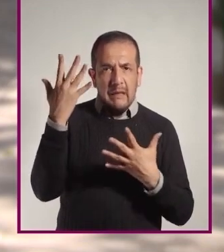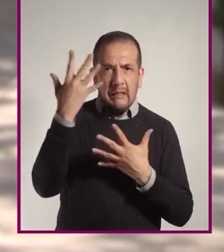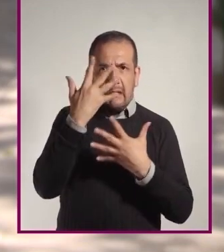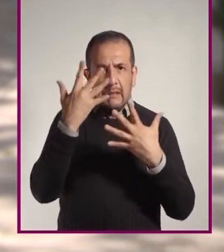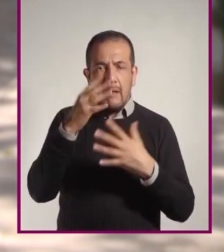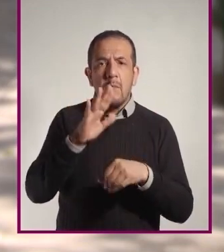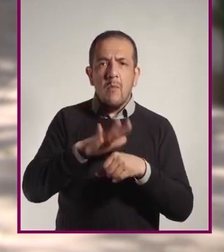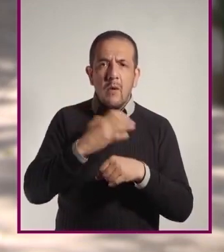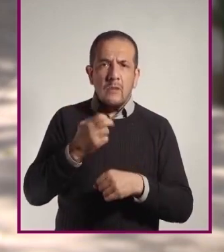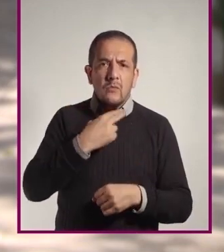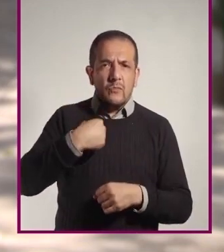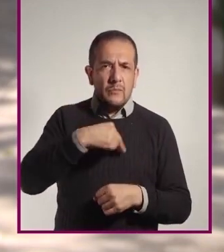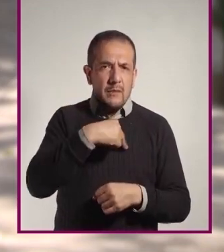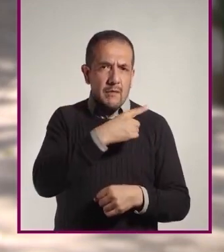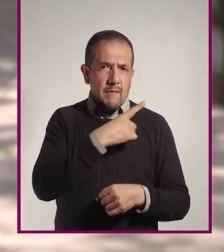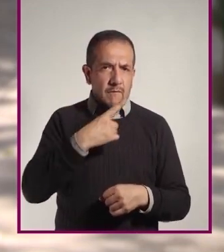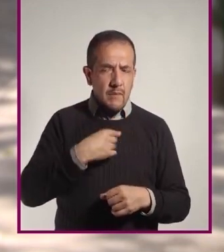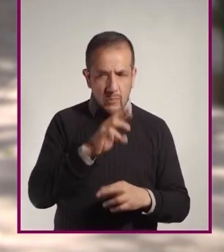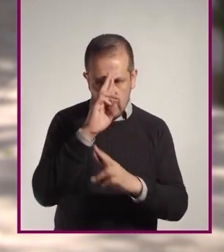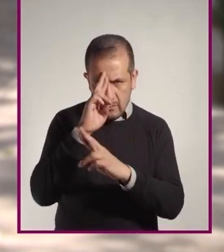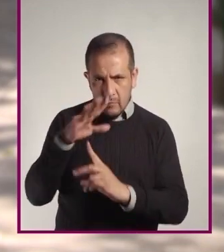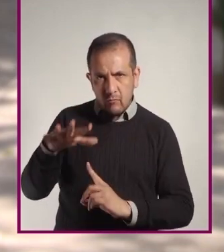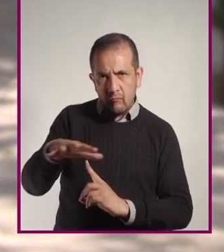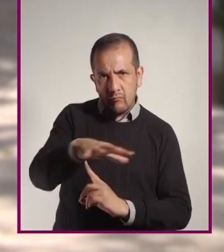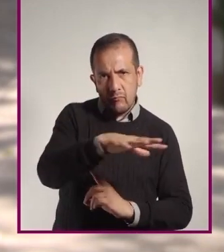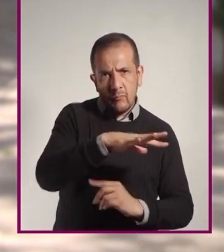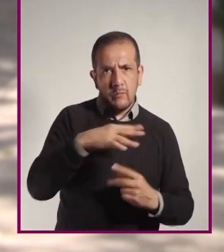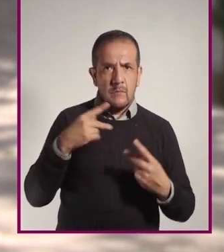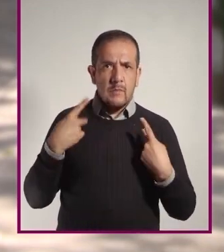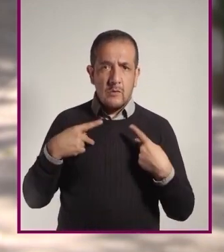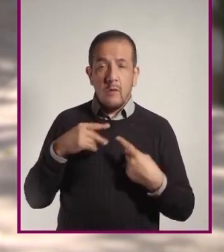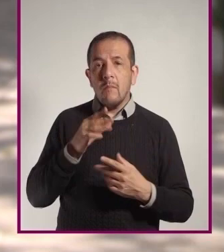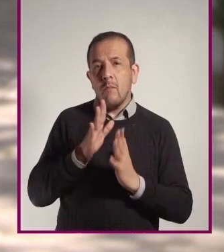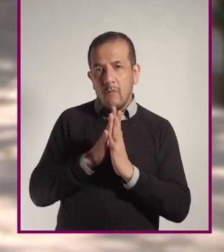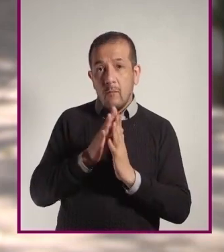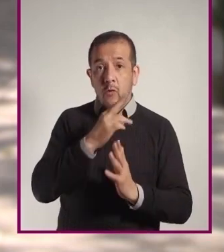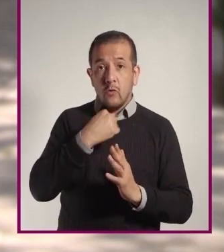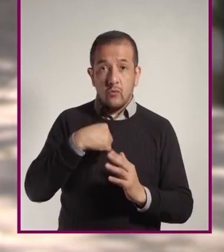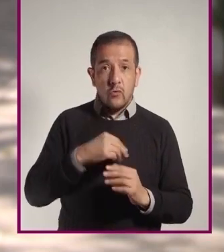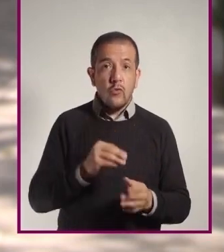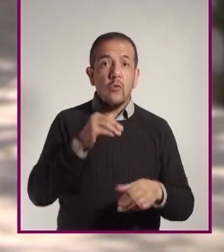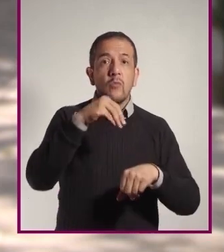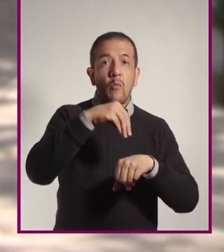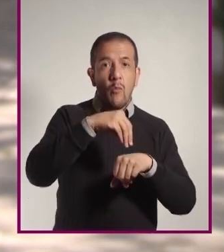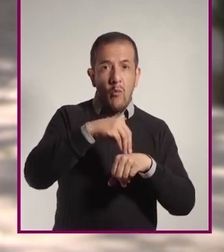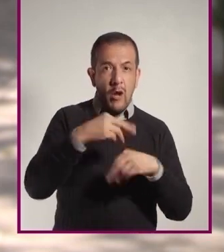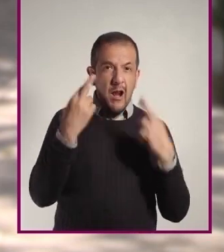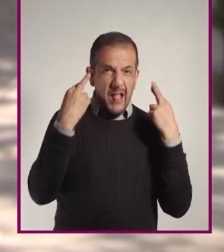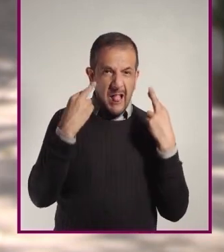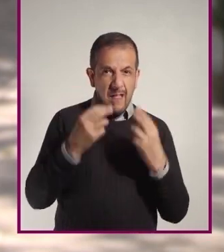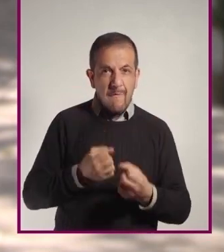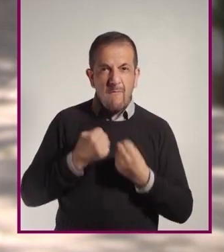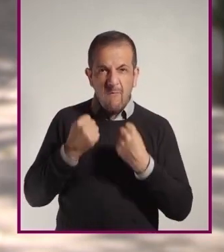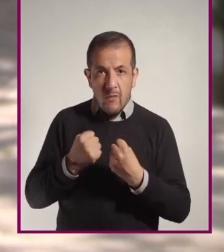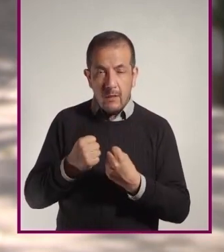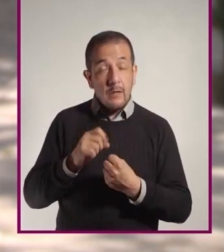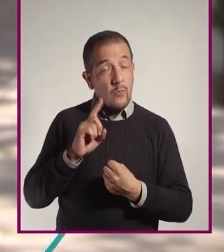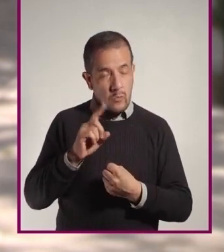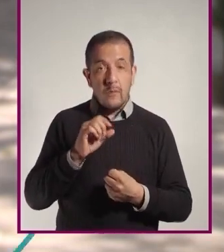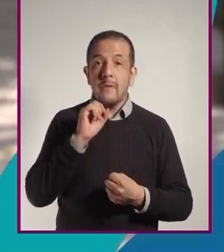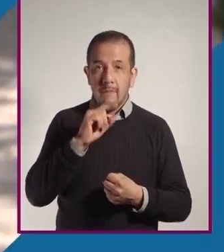cultura de respeto al espacio sonoro común. Practiquemos la no invasión sonora a otras, valoremos también el